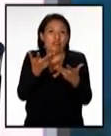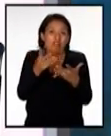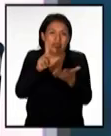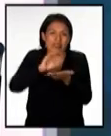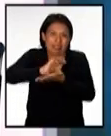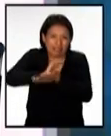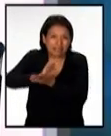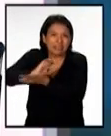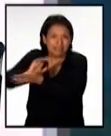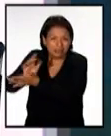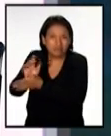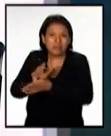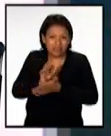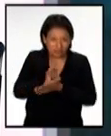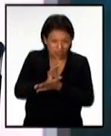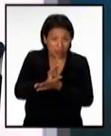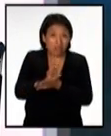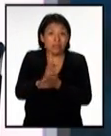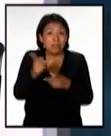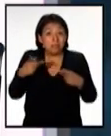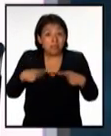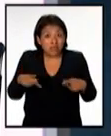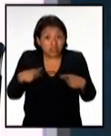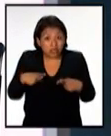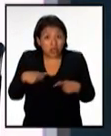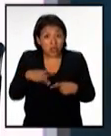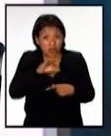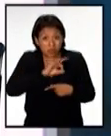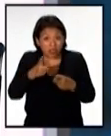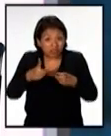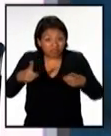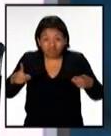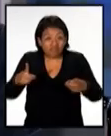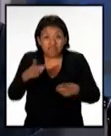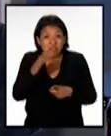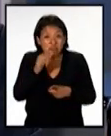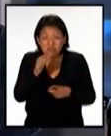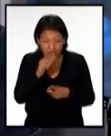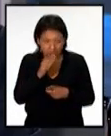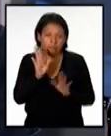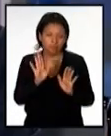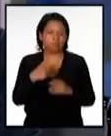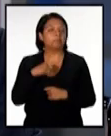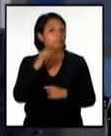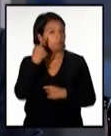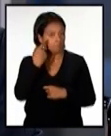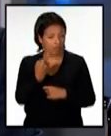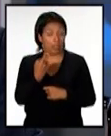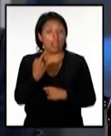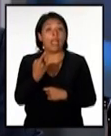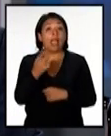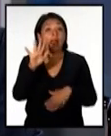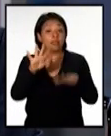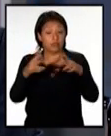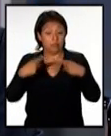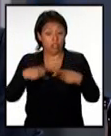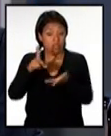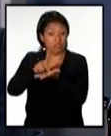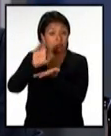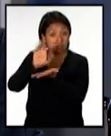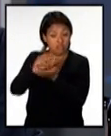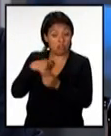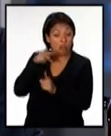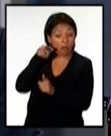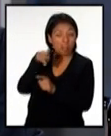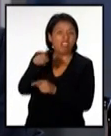y negación de posibilidades de realización humana. Sí, mira, cuando una persona con discapacidad es vista como una